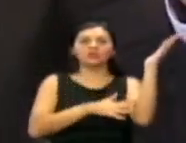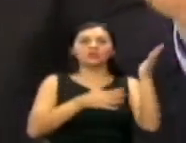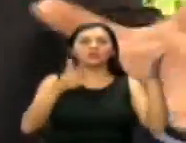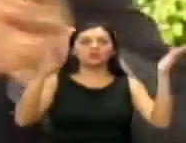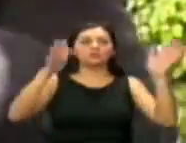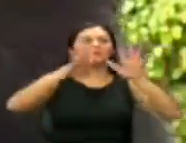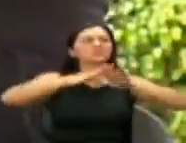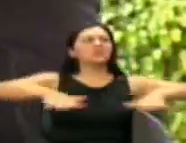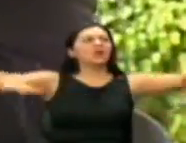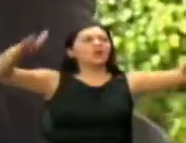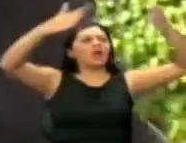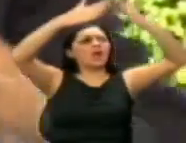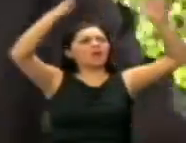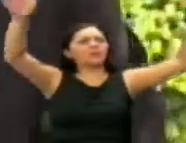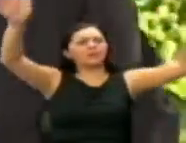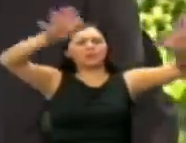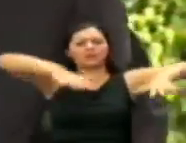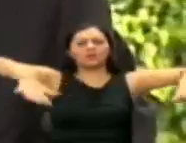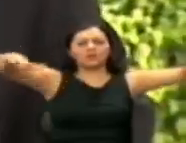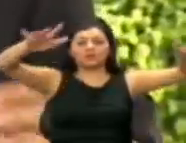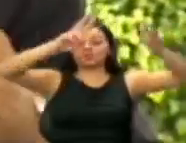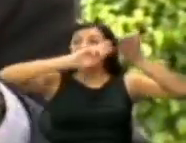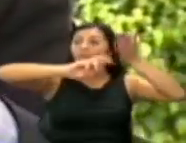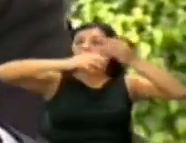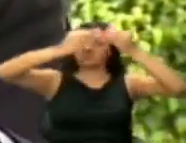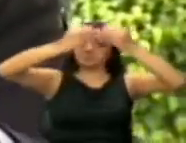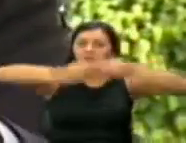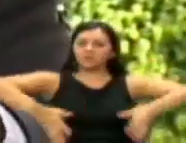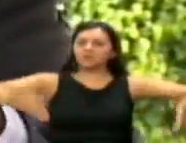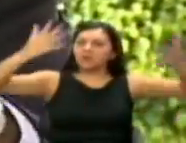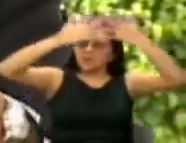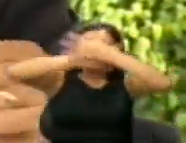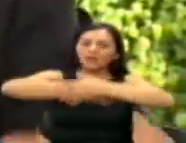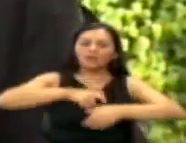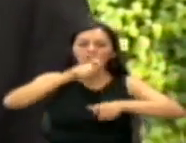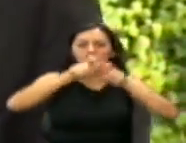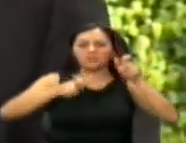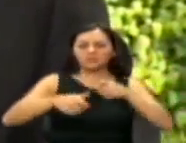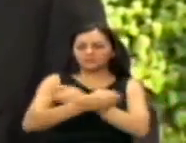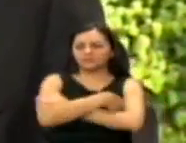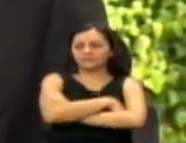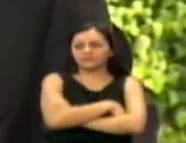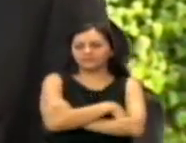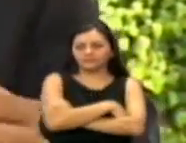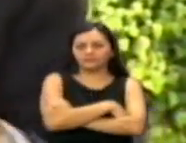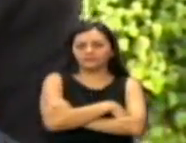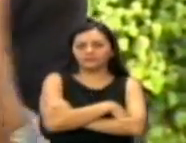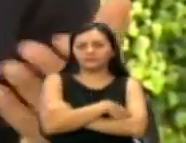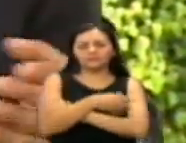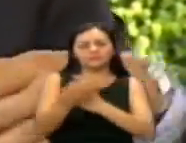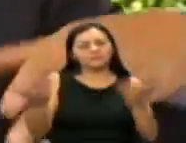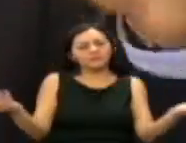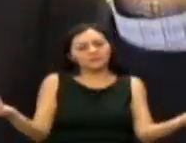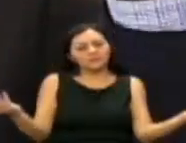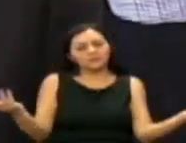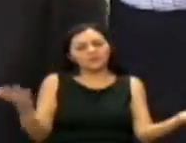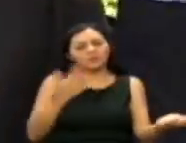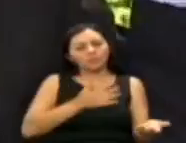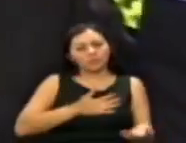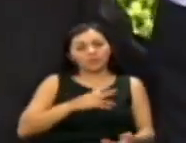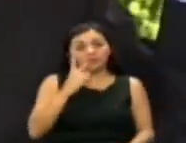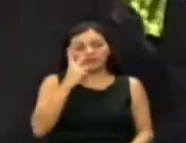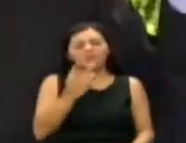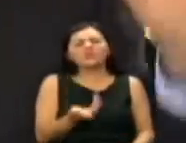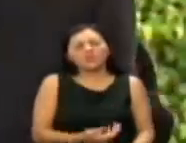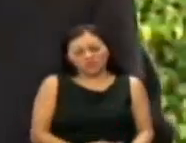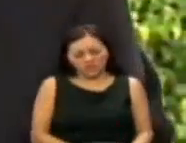videos, para decirle, esto es lo que va a producir la minería, engañando a los sencillos campesinos. Entonces, hay que ver los videos, de dónde